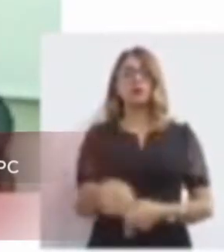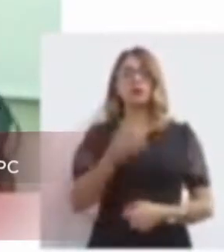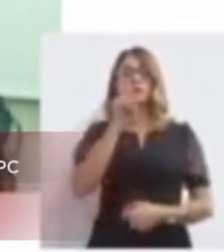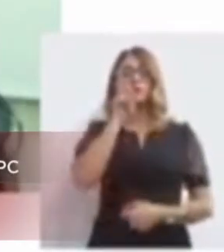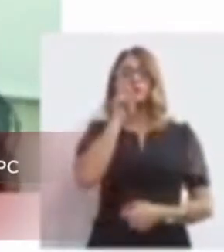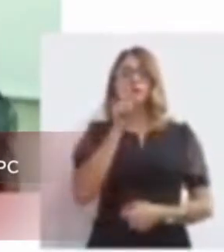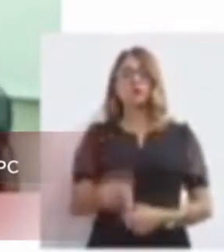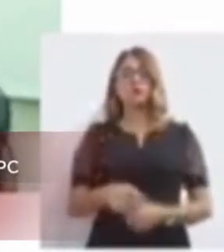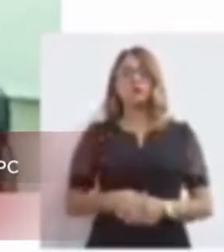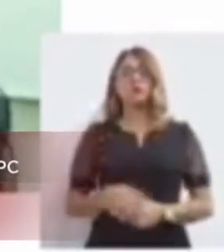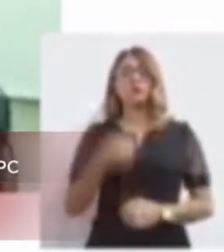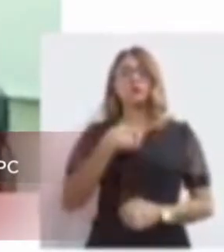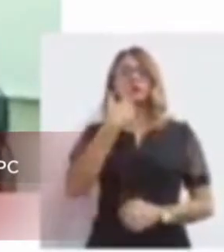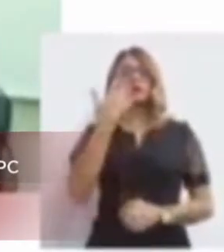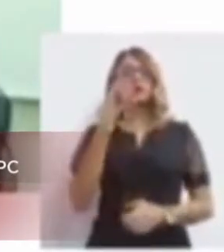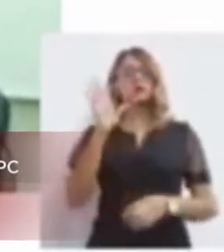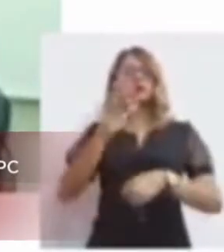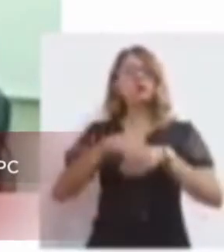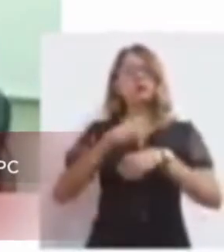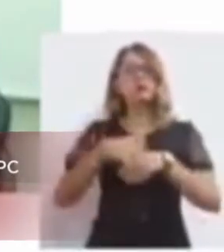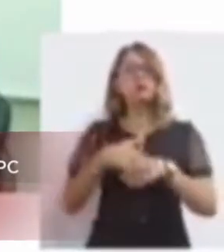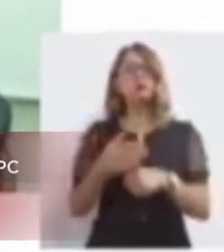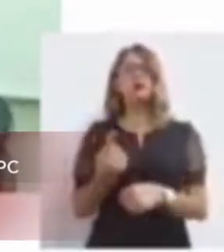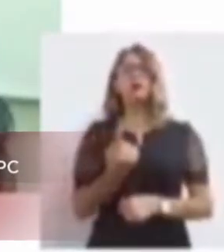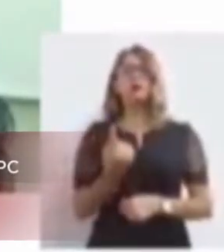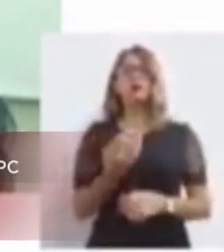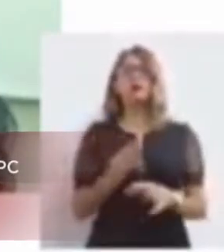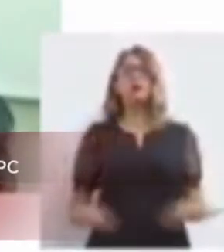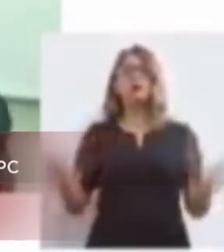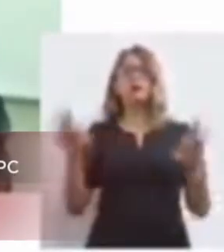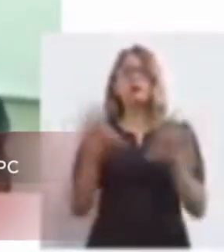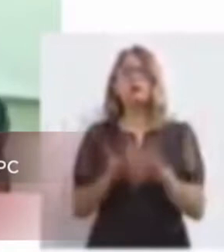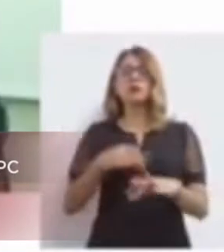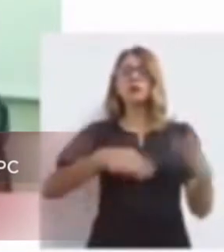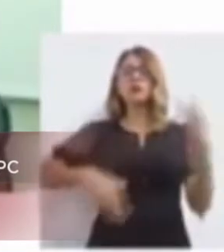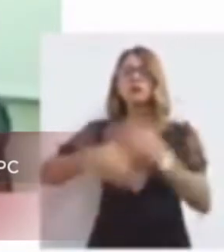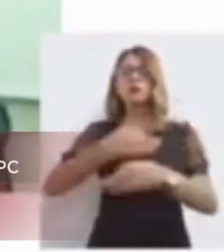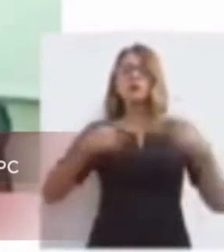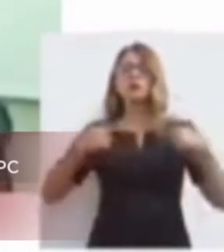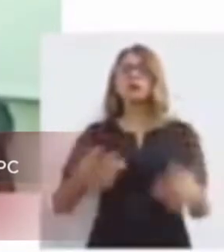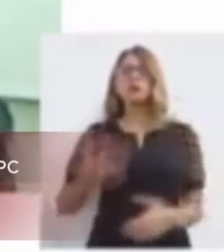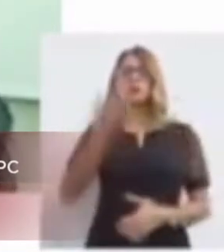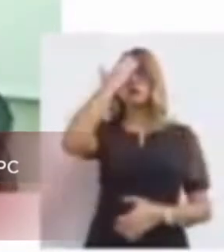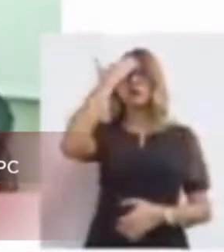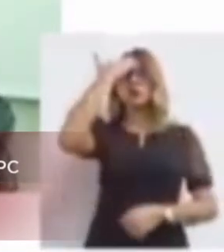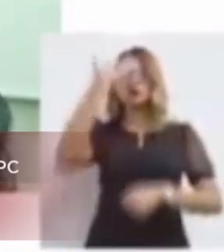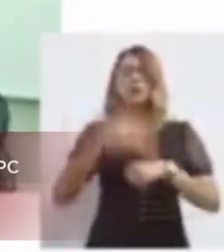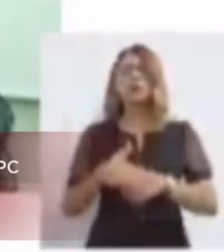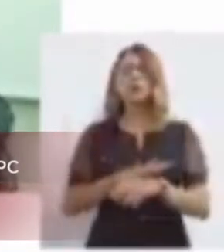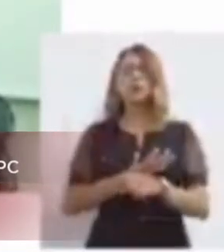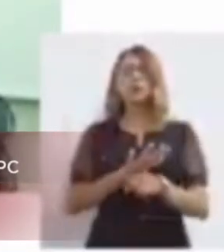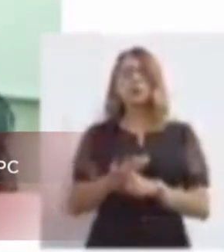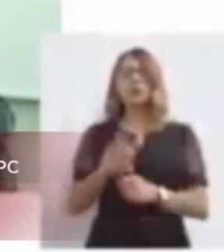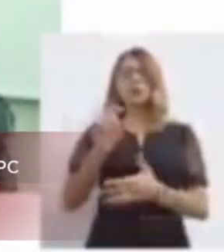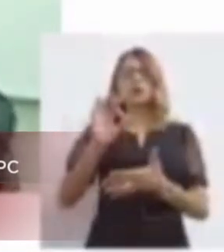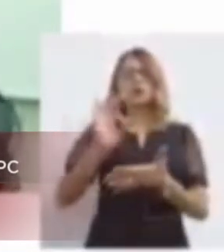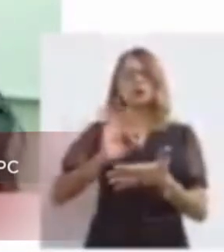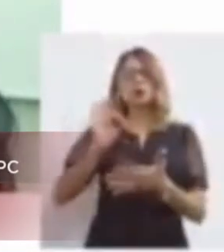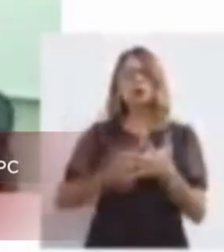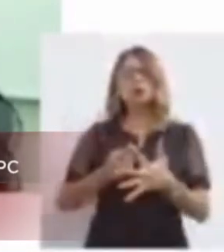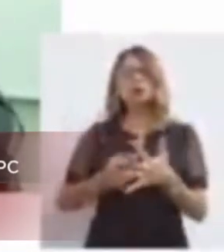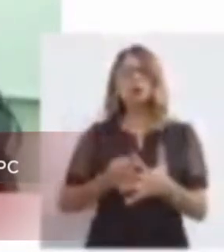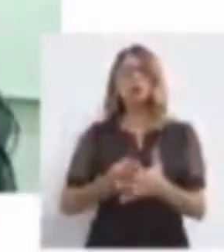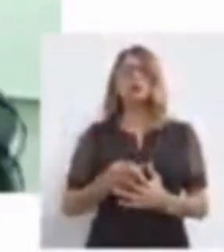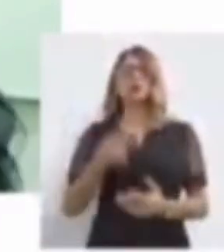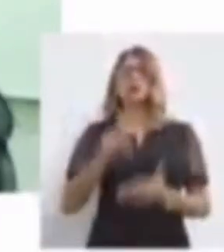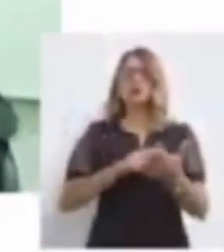conozca cómo y de dónde sale la cantidad de financiamiento de los partidos políticos y que no es una decisión que es del Consejo General el asignar dicha cantidad o